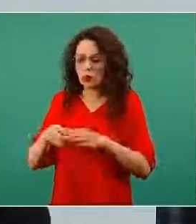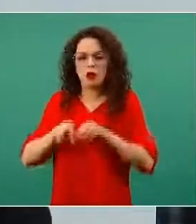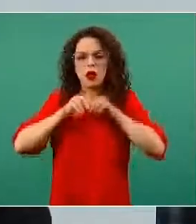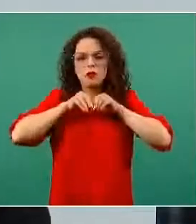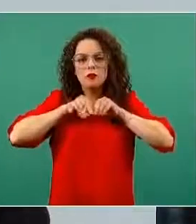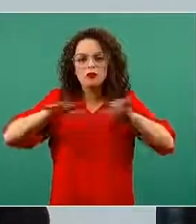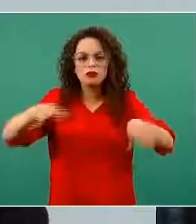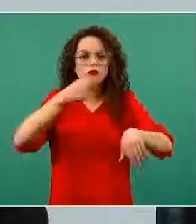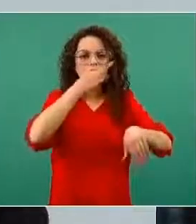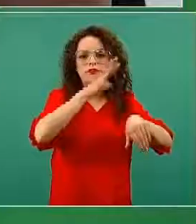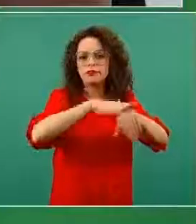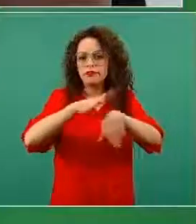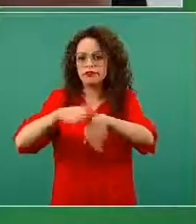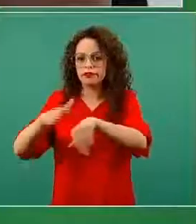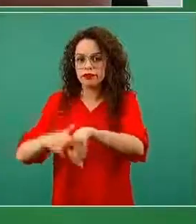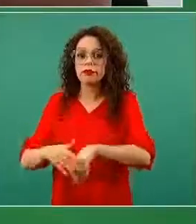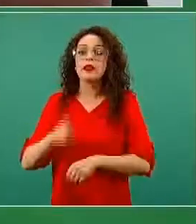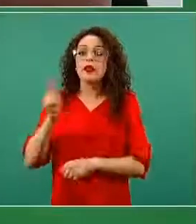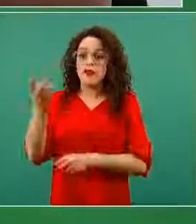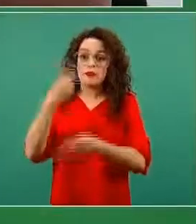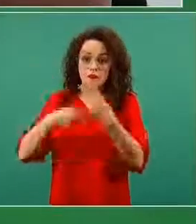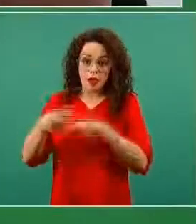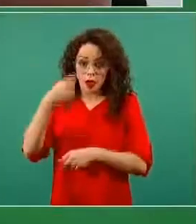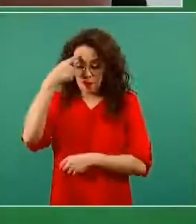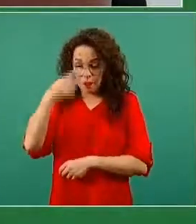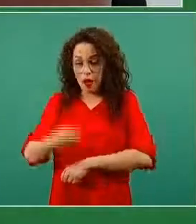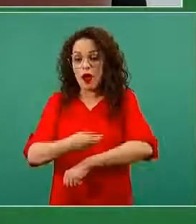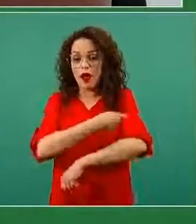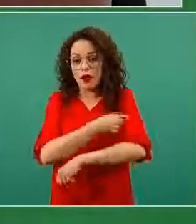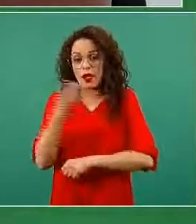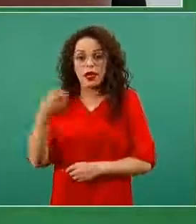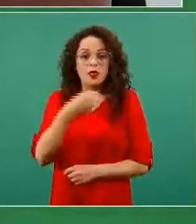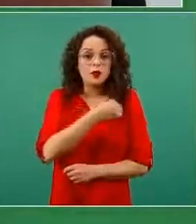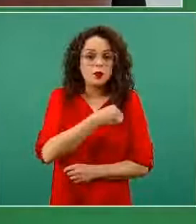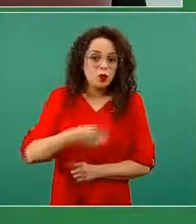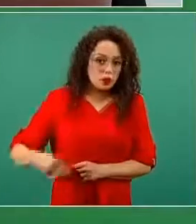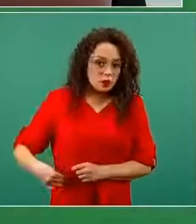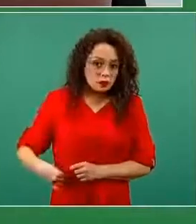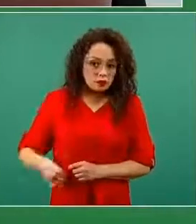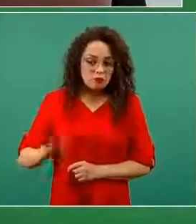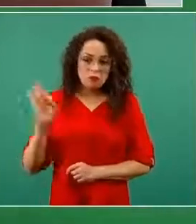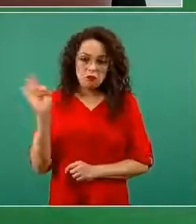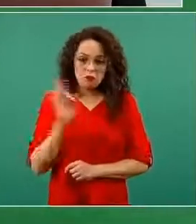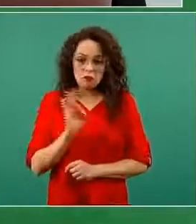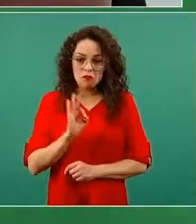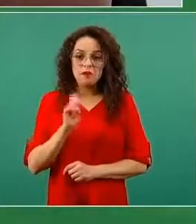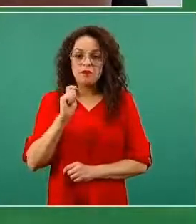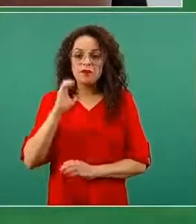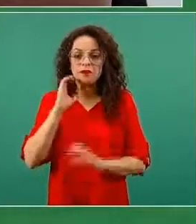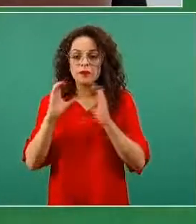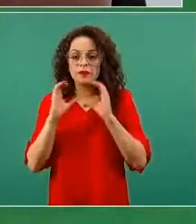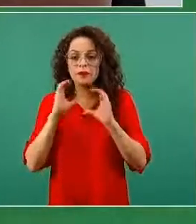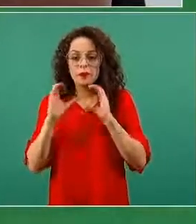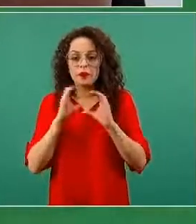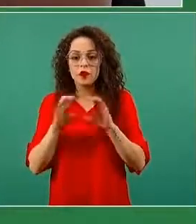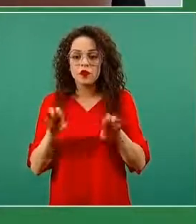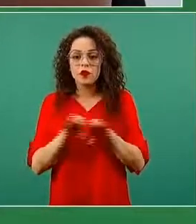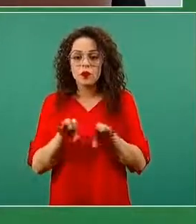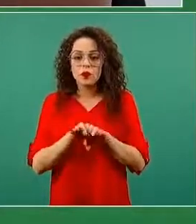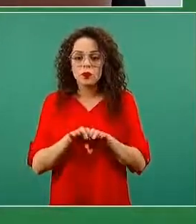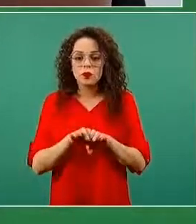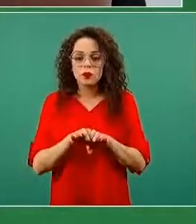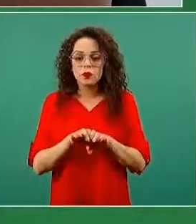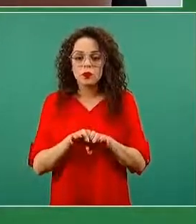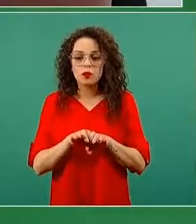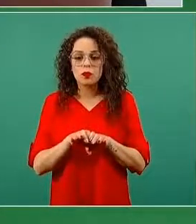a implementar en estos municipios que pueden tener condiciones de comunicación